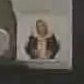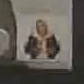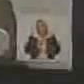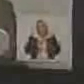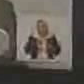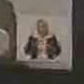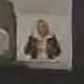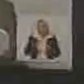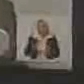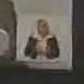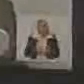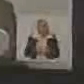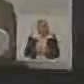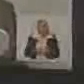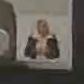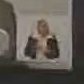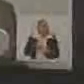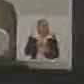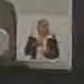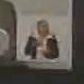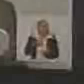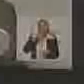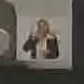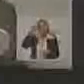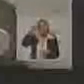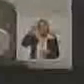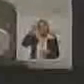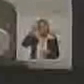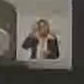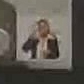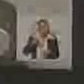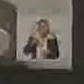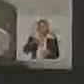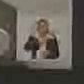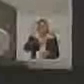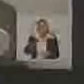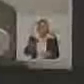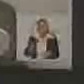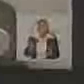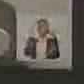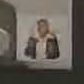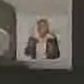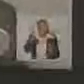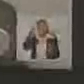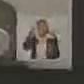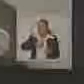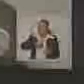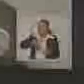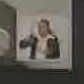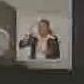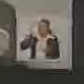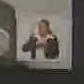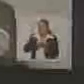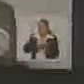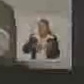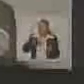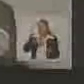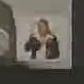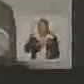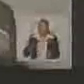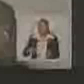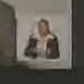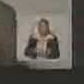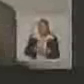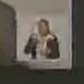dedicación, con toda mi preparación, porque sí creo en que seamos capaces de autogobernarnos, ya no de someternos a los